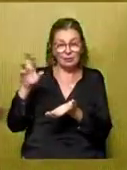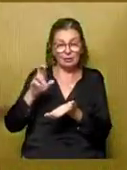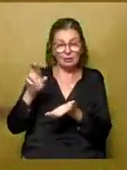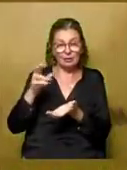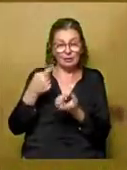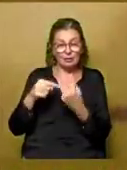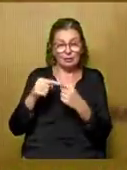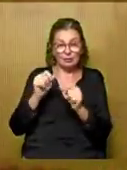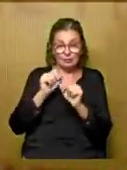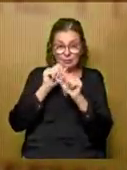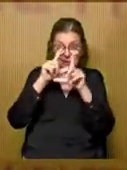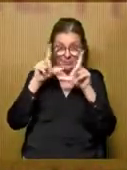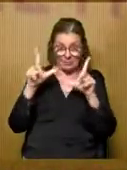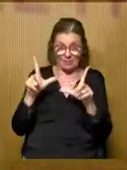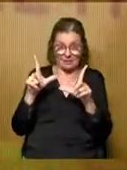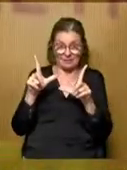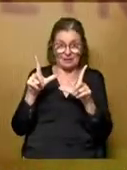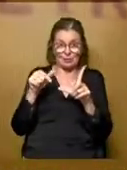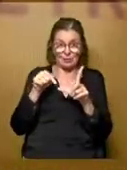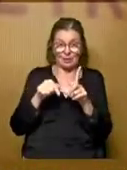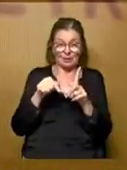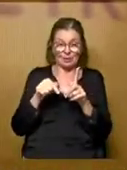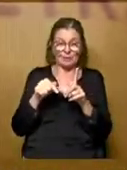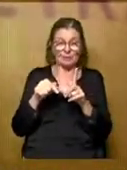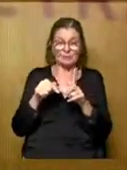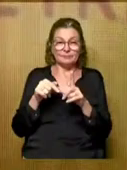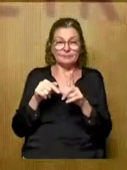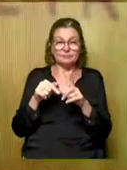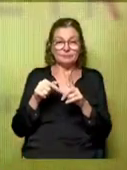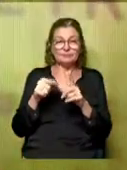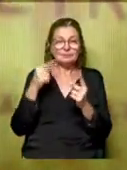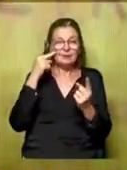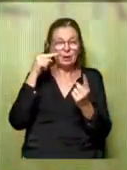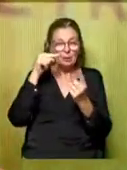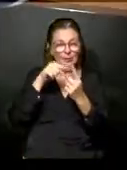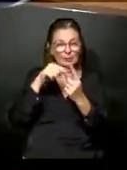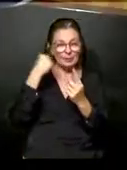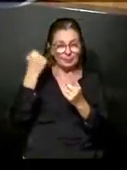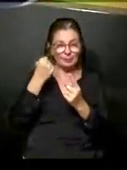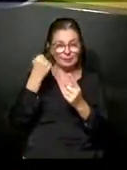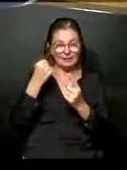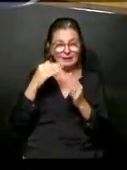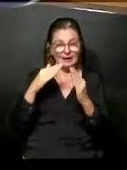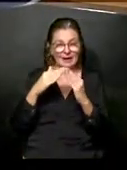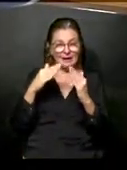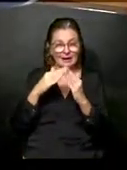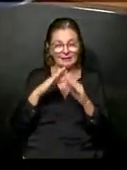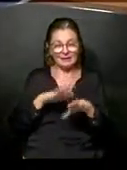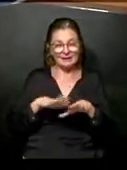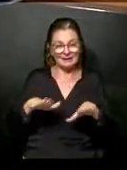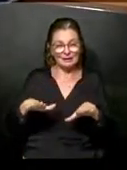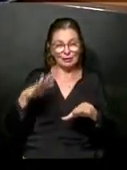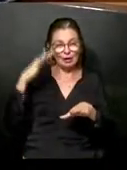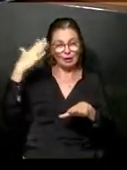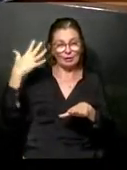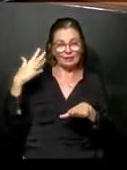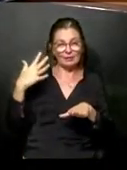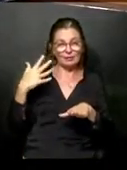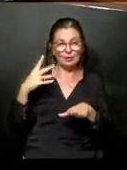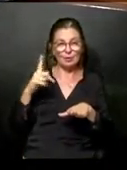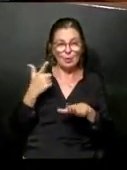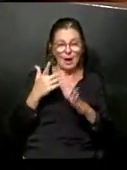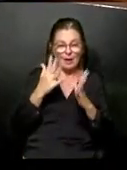no está impactando en los indicadores que directamente no impactan en los hogares con niños, niñas, adolescentes, porque no hay un plan,